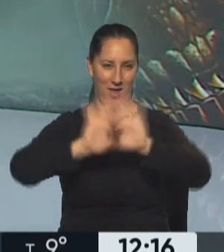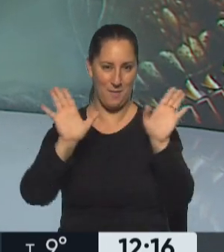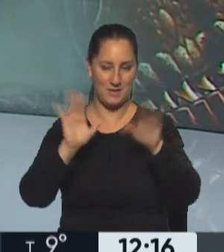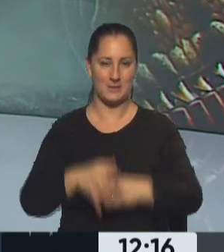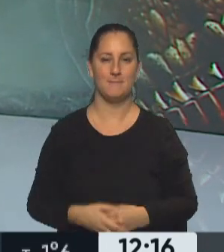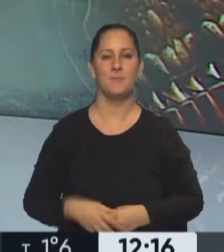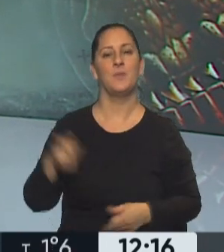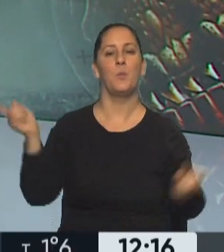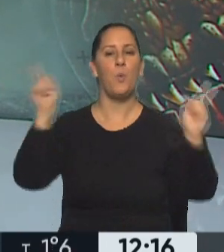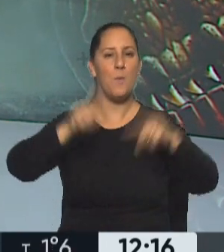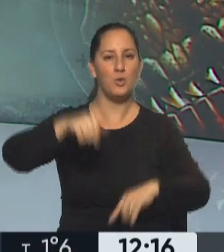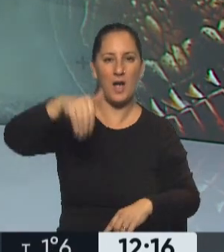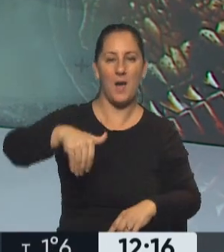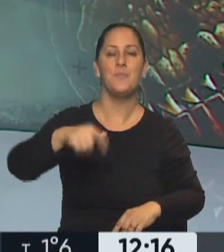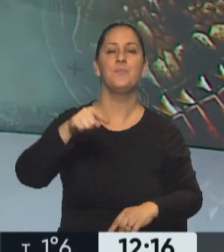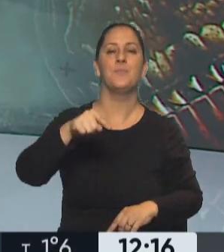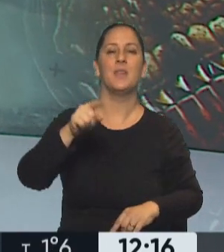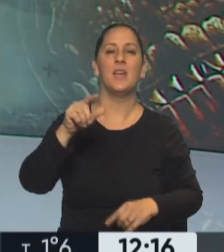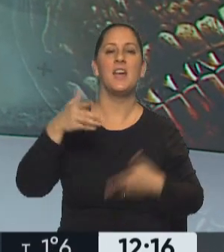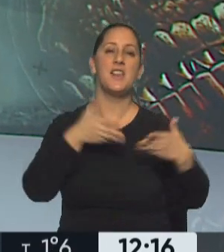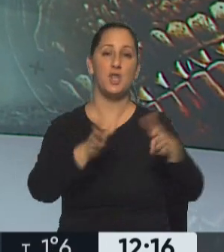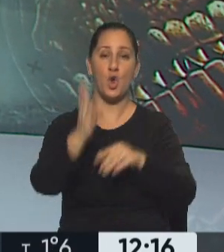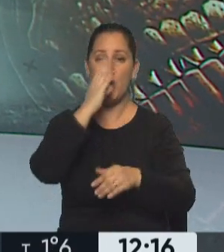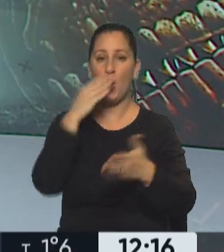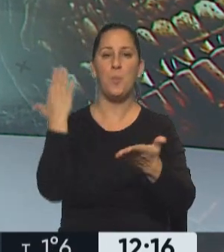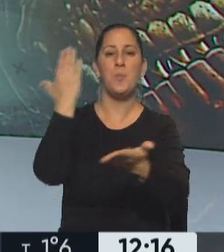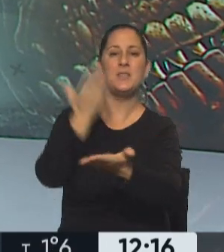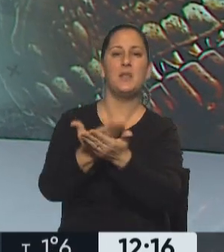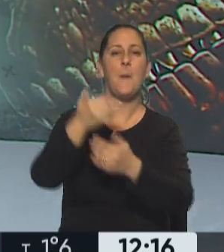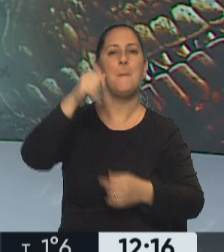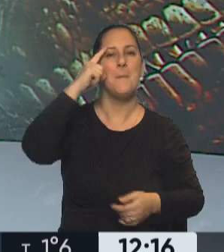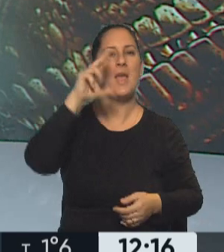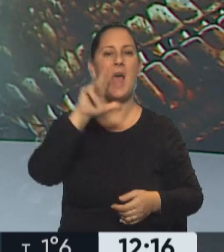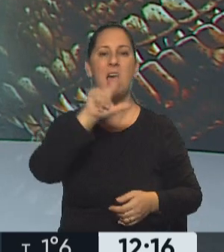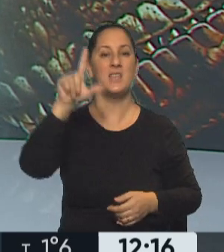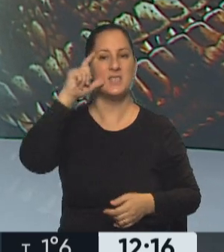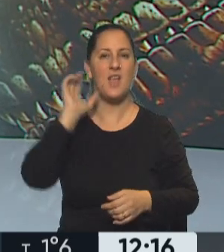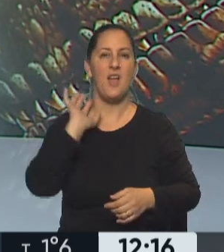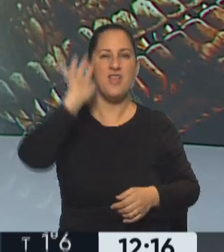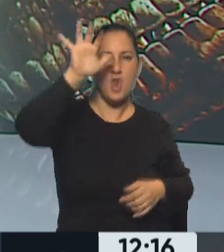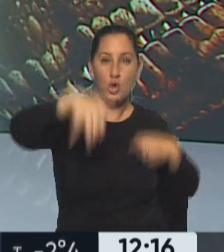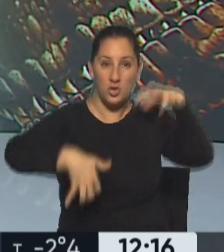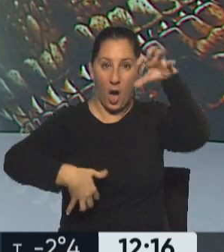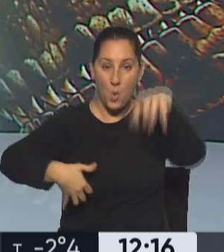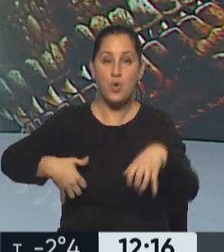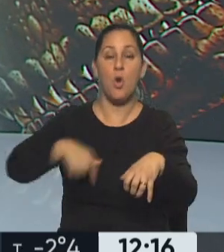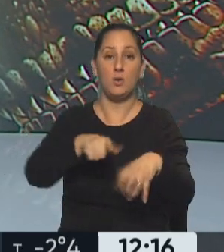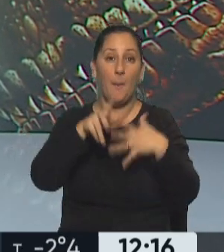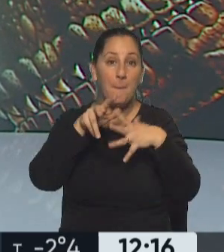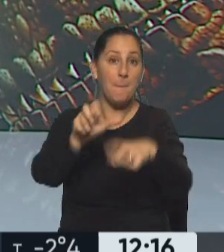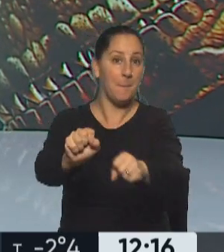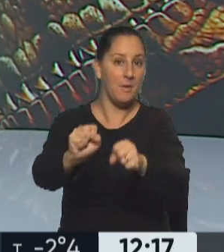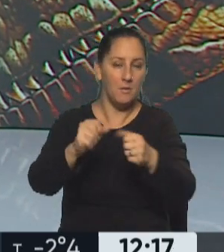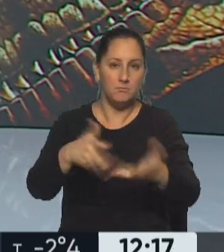volvemos a nuestro país y nos vamos a rionegro porque presentaron miralles el gran devorador de dinosaurios un hallazgo paleontológico